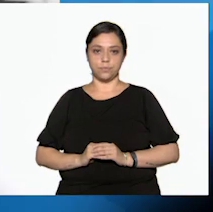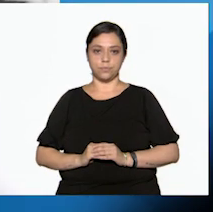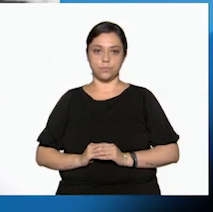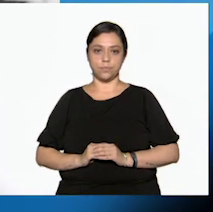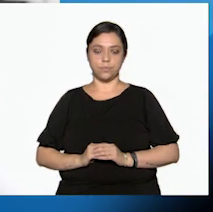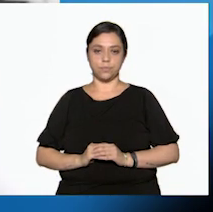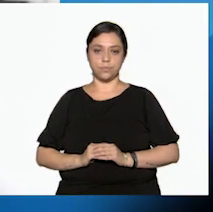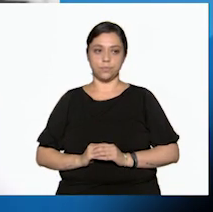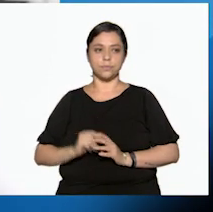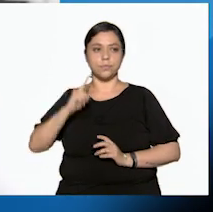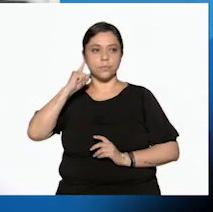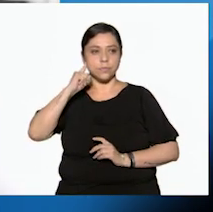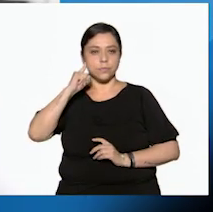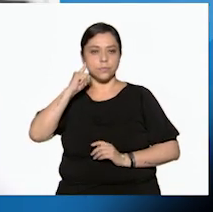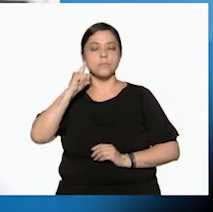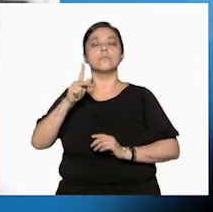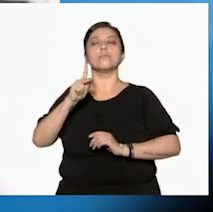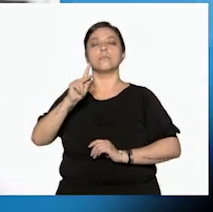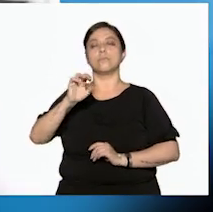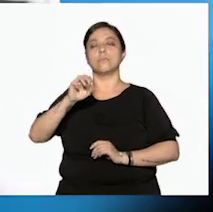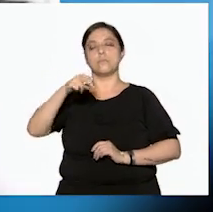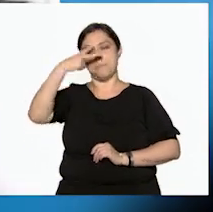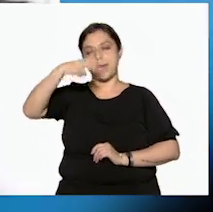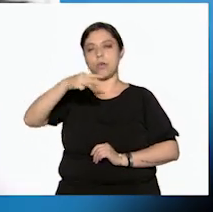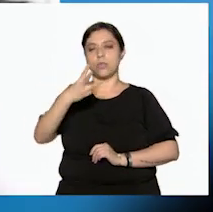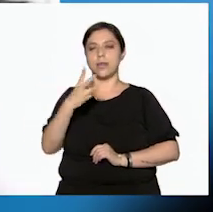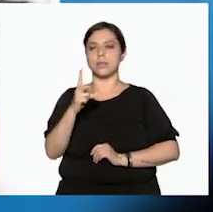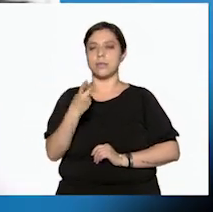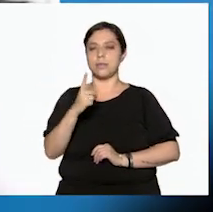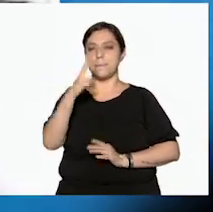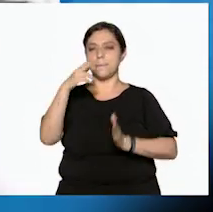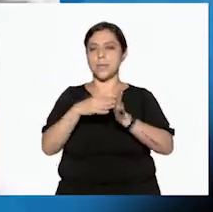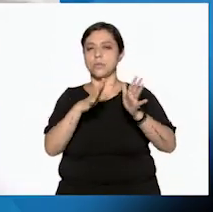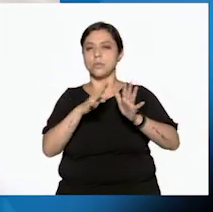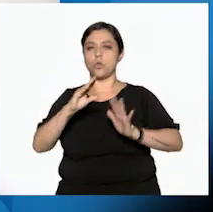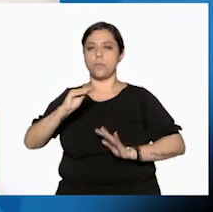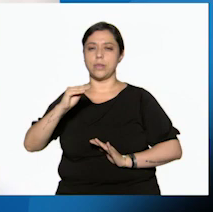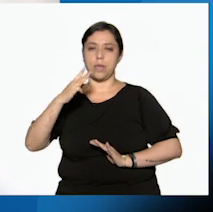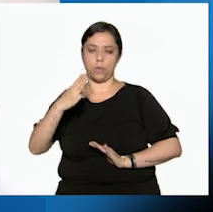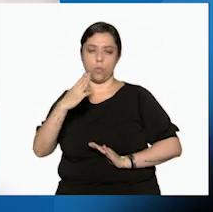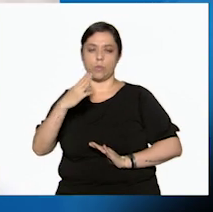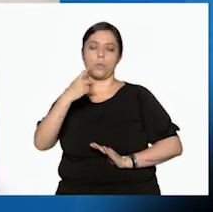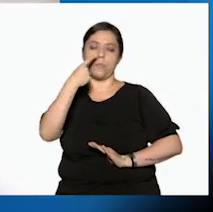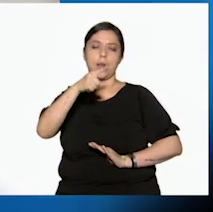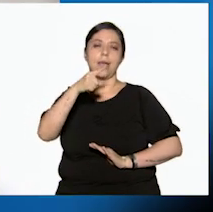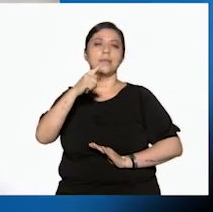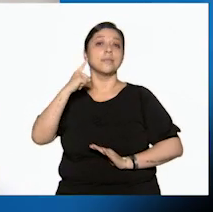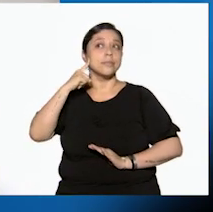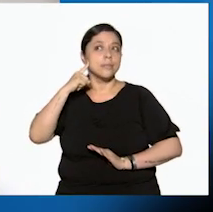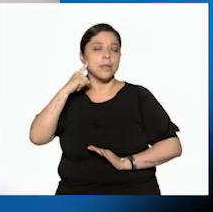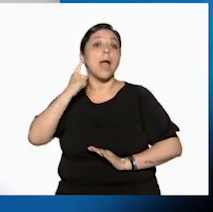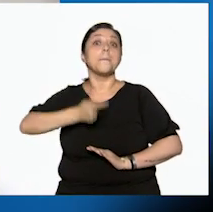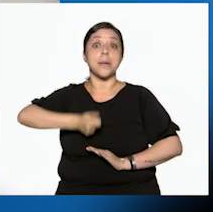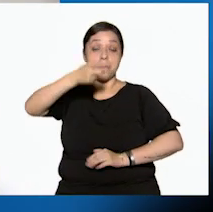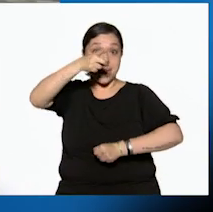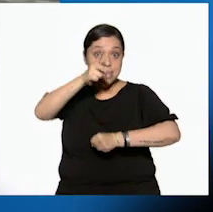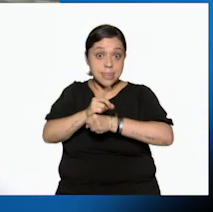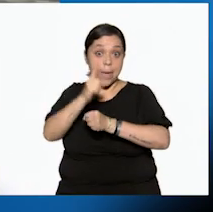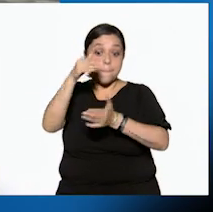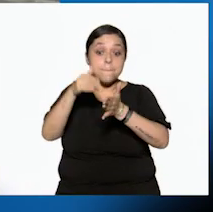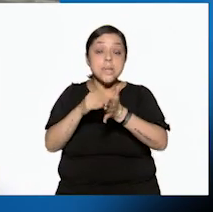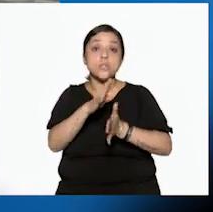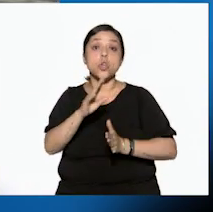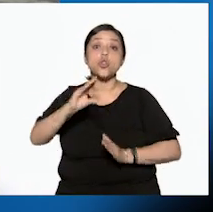Ejército Zapatista de Liberación Nacional, México, 3 de diciembre de 1994, dignidad para los pueblos indios. El primer día de